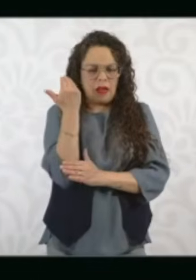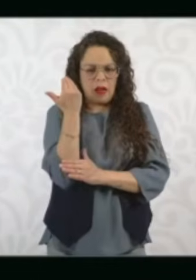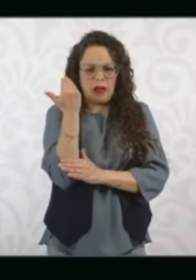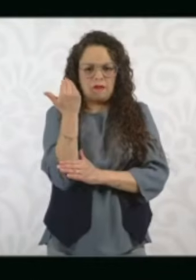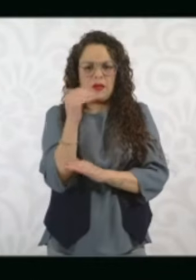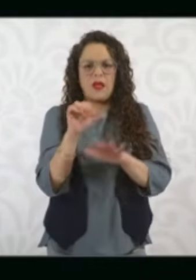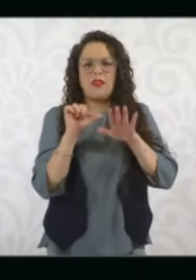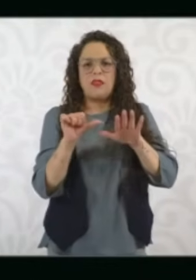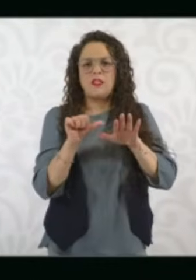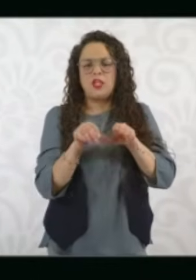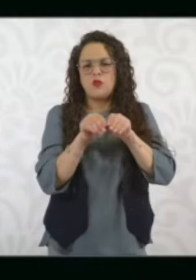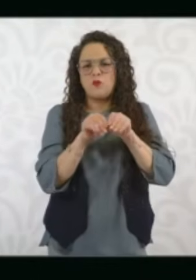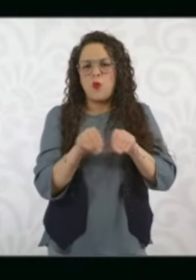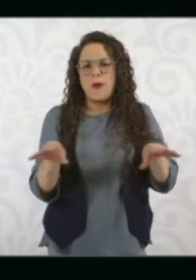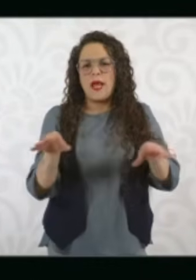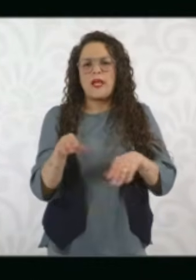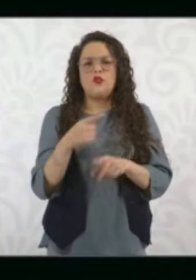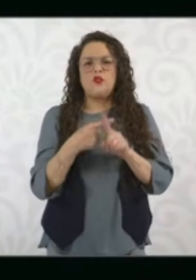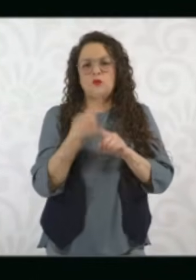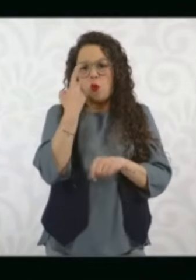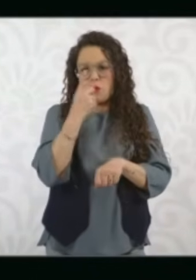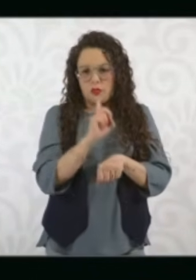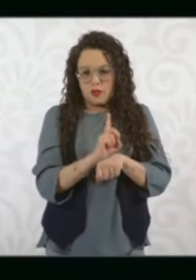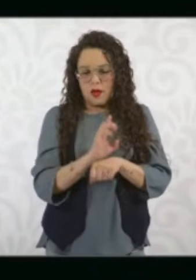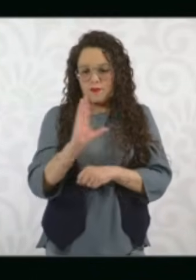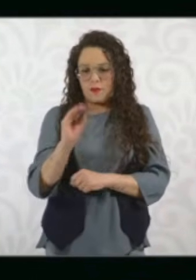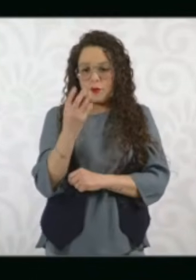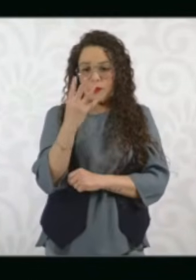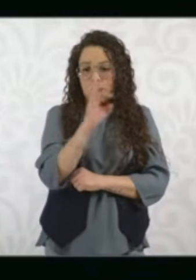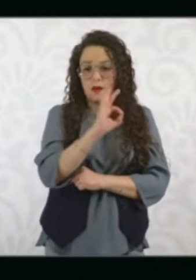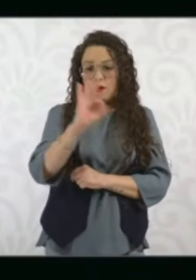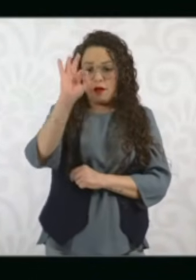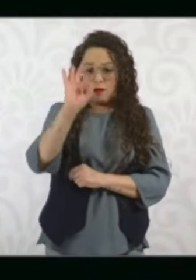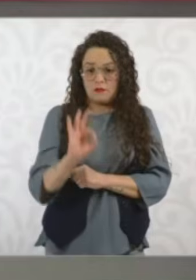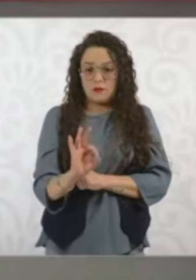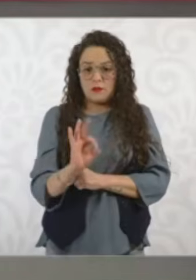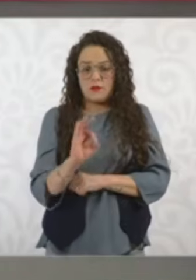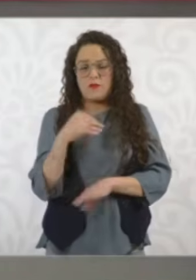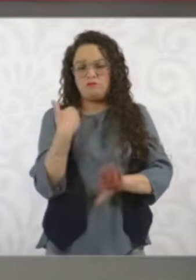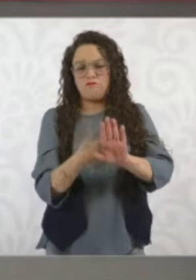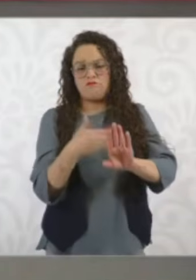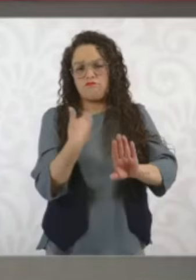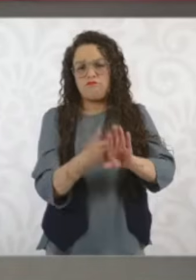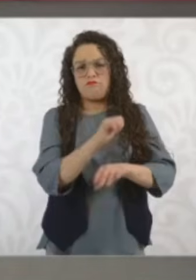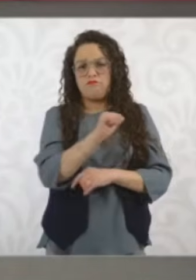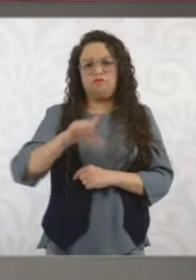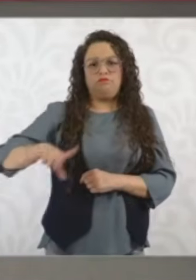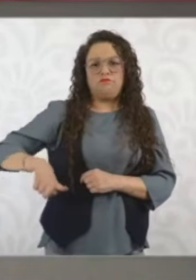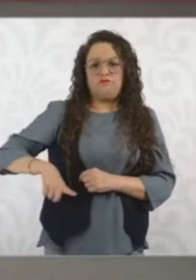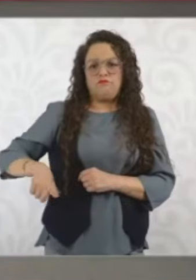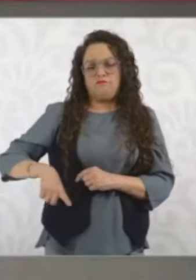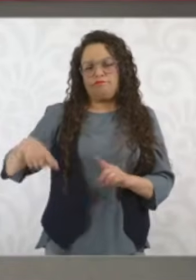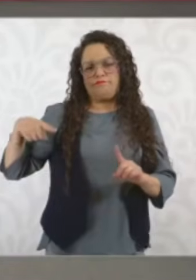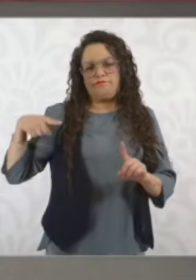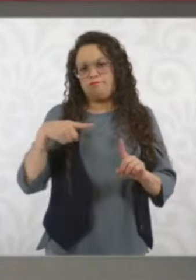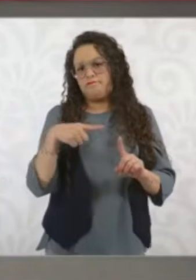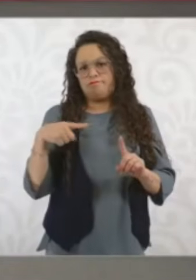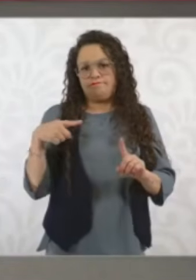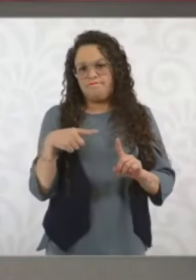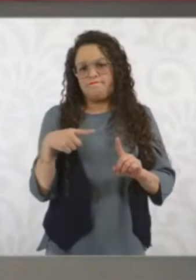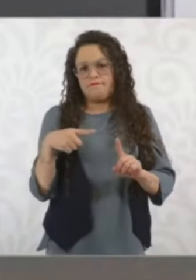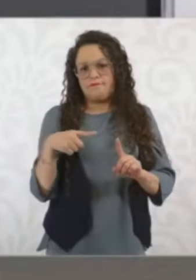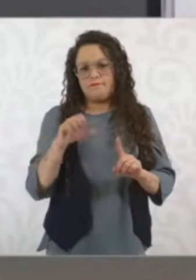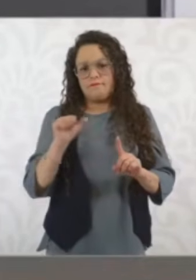16 publicaciones, 94% de las publicaciones se dedican a atacar directamente a